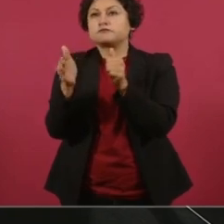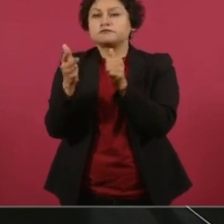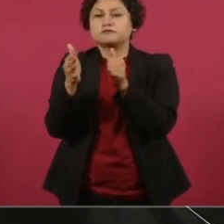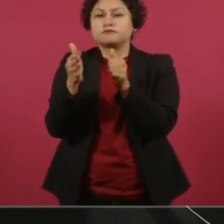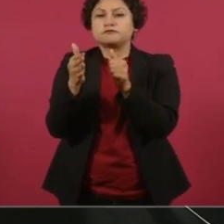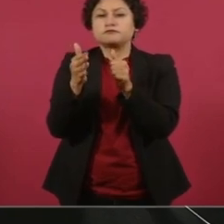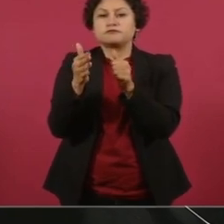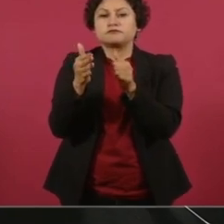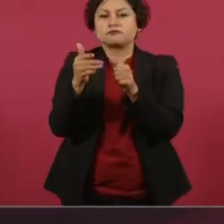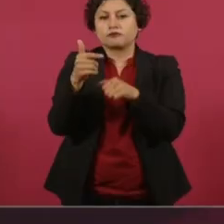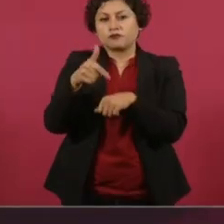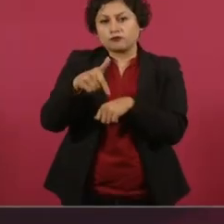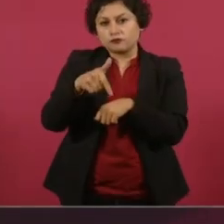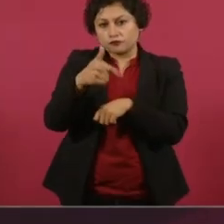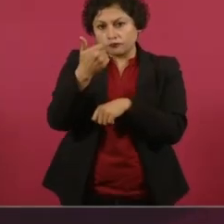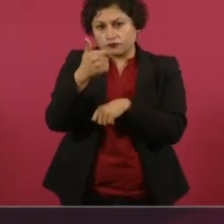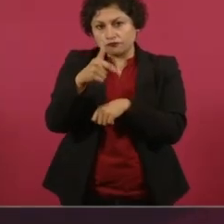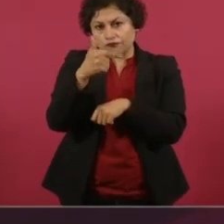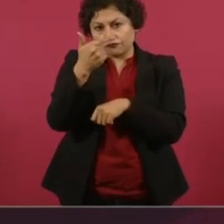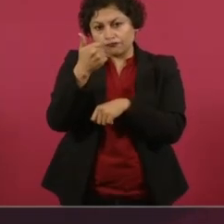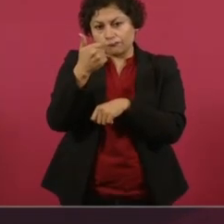12, hasta